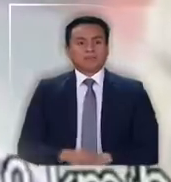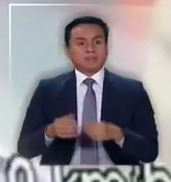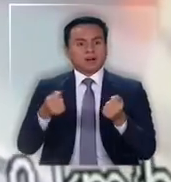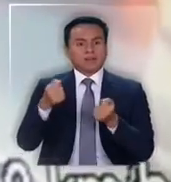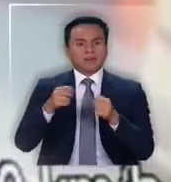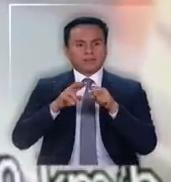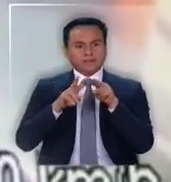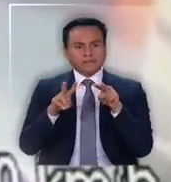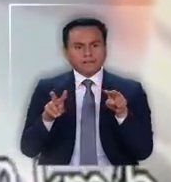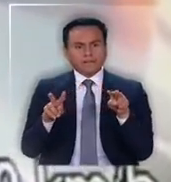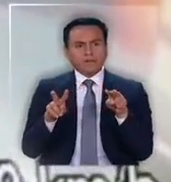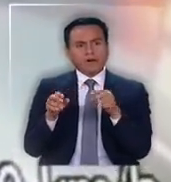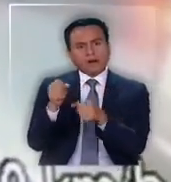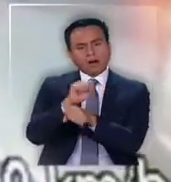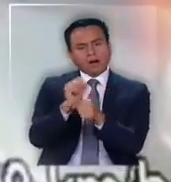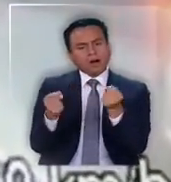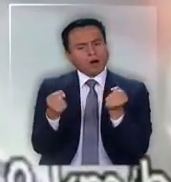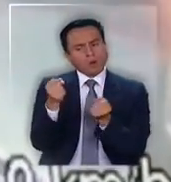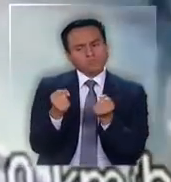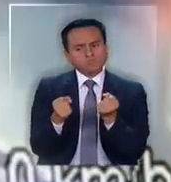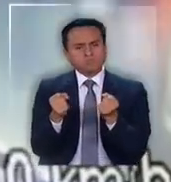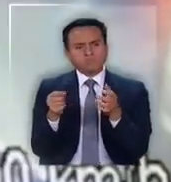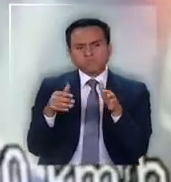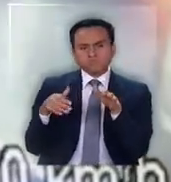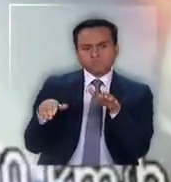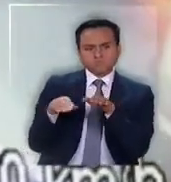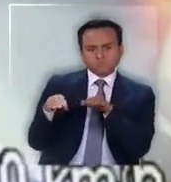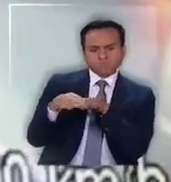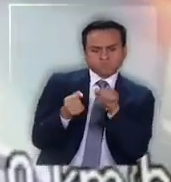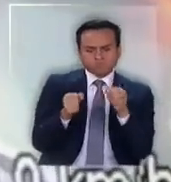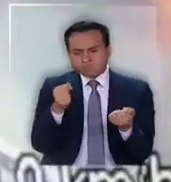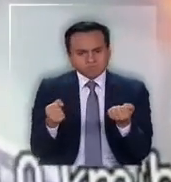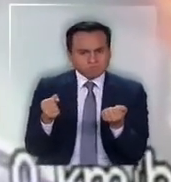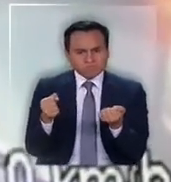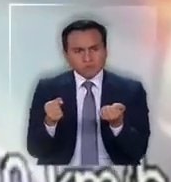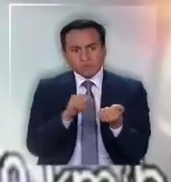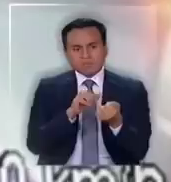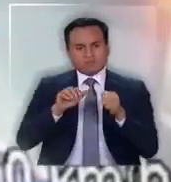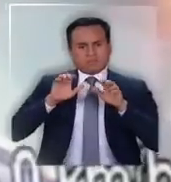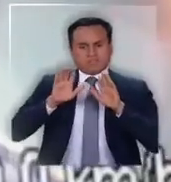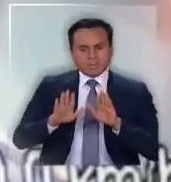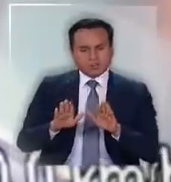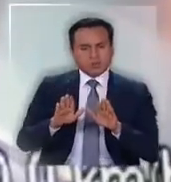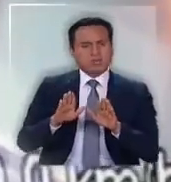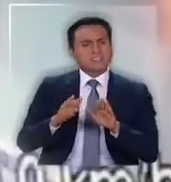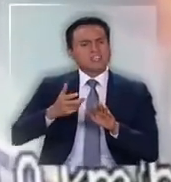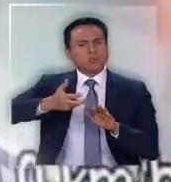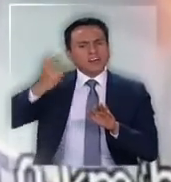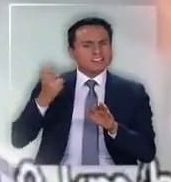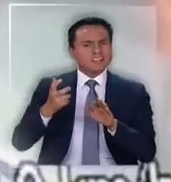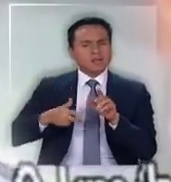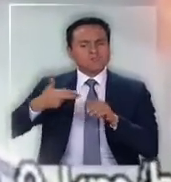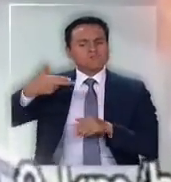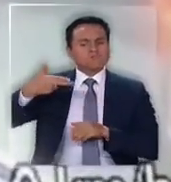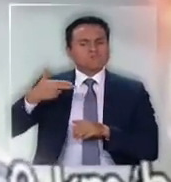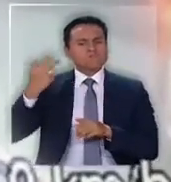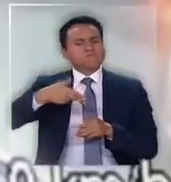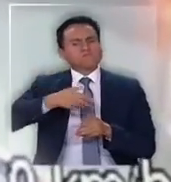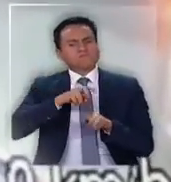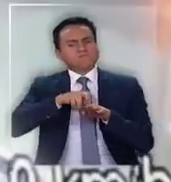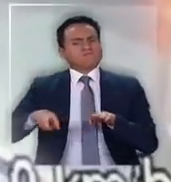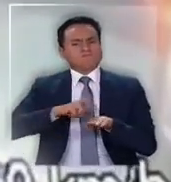manejaba tranquilo, pero un auto que lo precedía no le dio espacio para maniobrar, hasta que frenaron y tras delincuentes armados obligaron a bajar